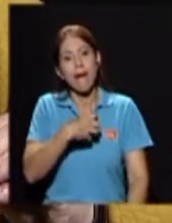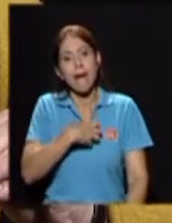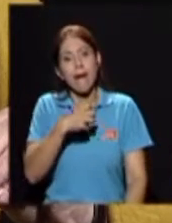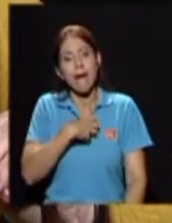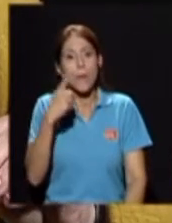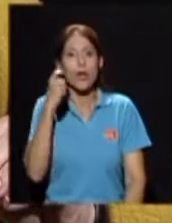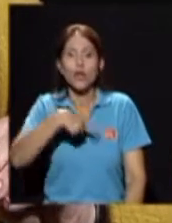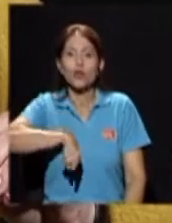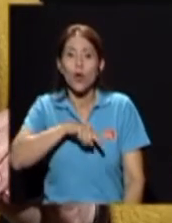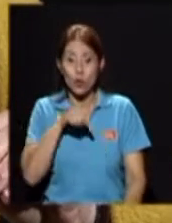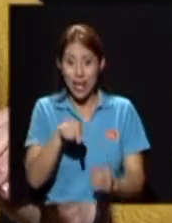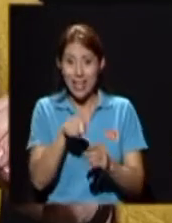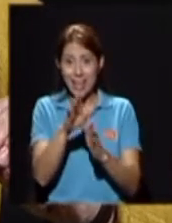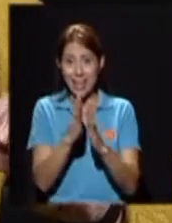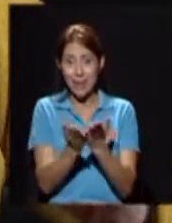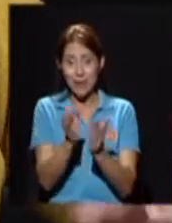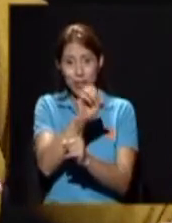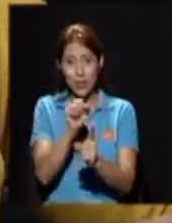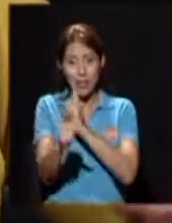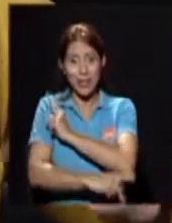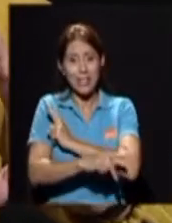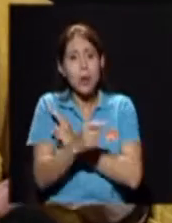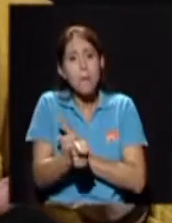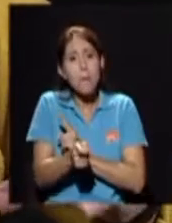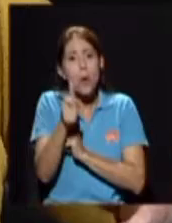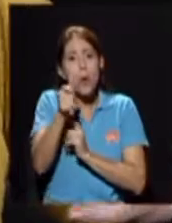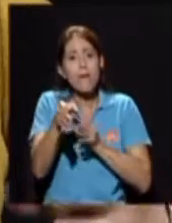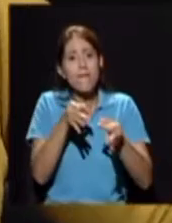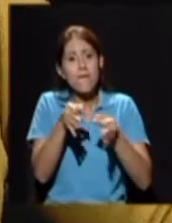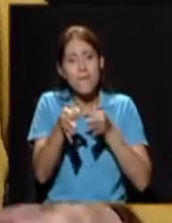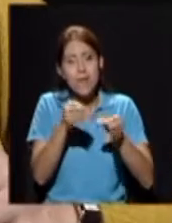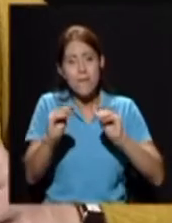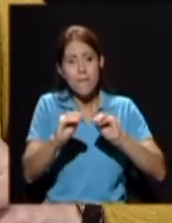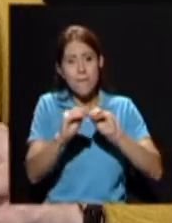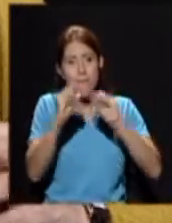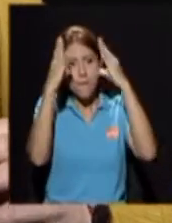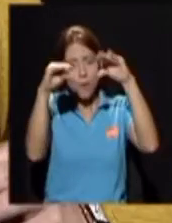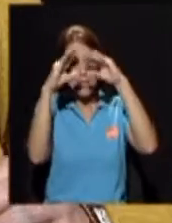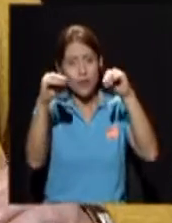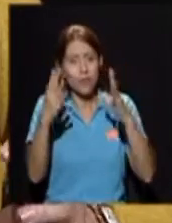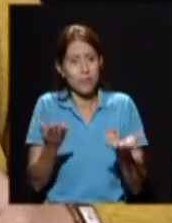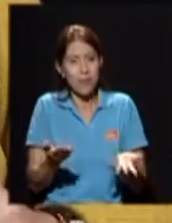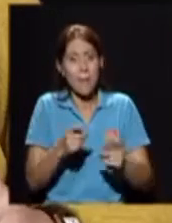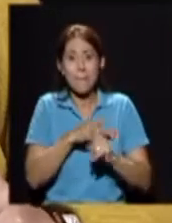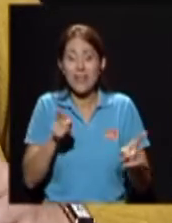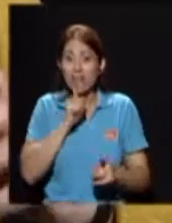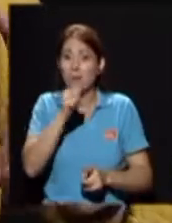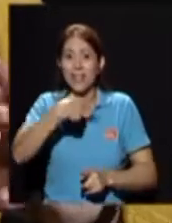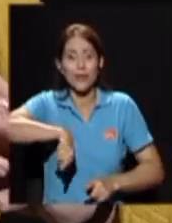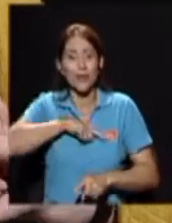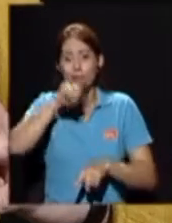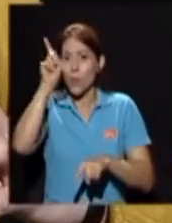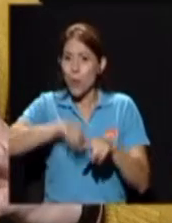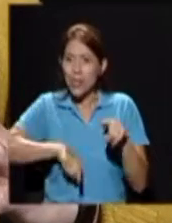muy descriptivo del Poder Judicial, de cuánto entra, cuánto sale, y nunca podíamos meterle una sonda